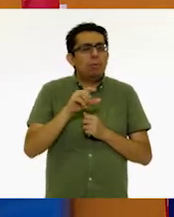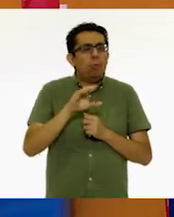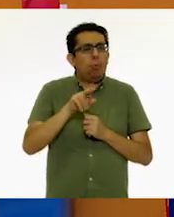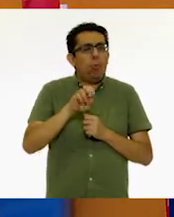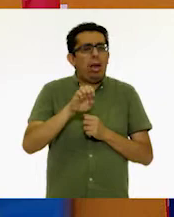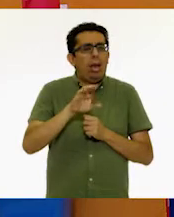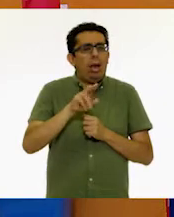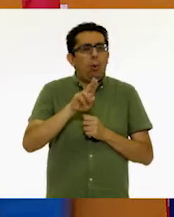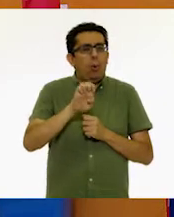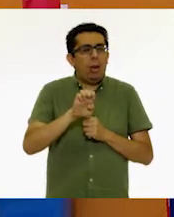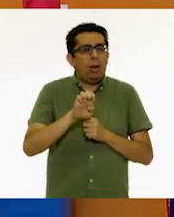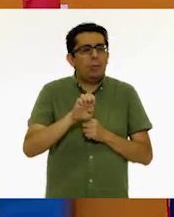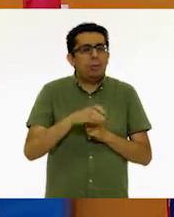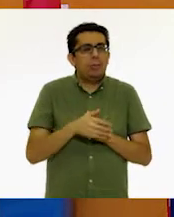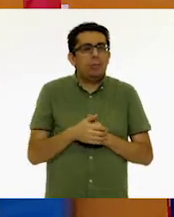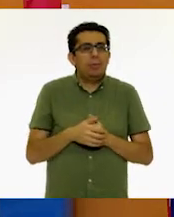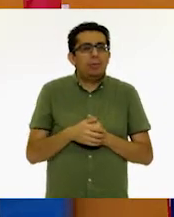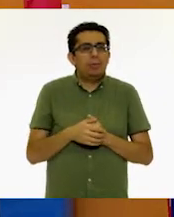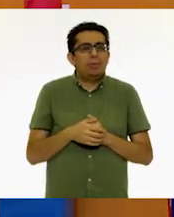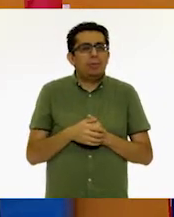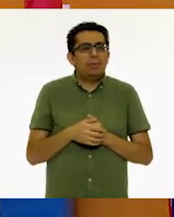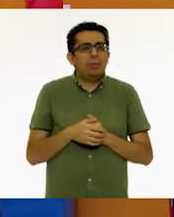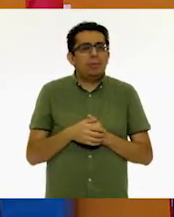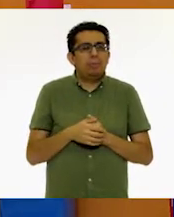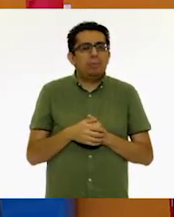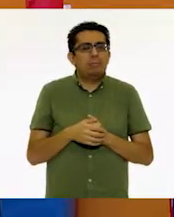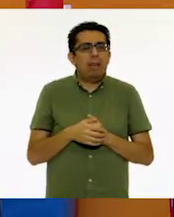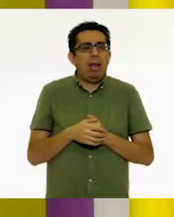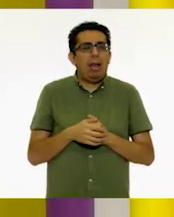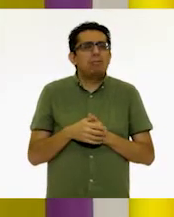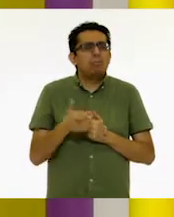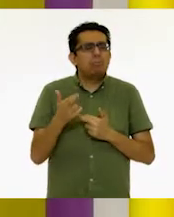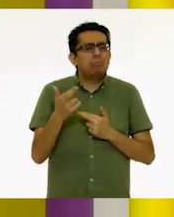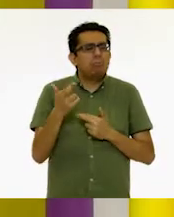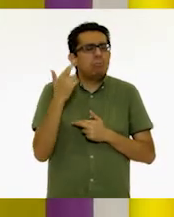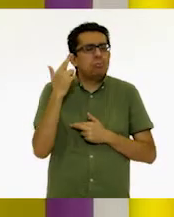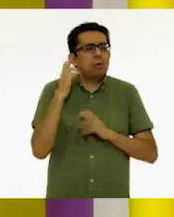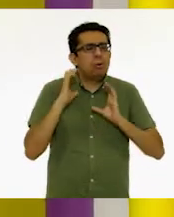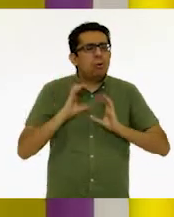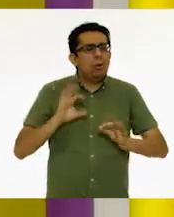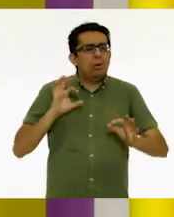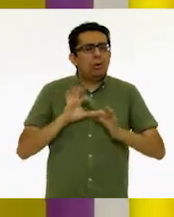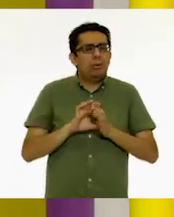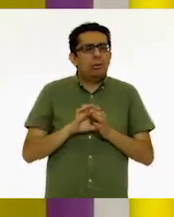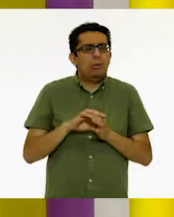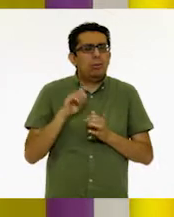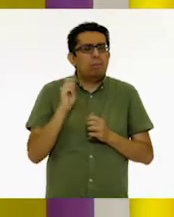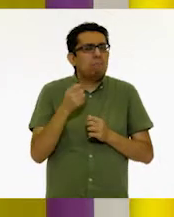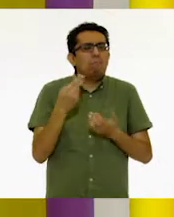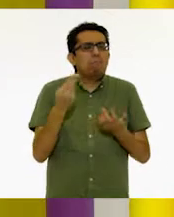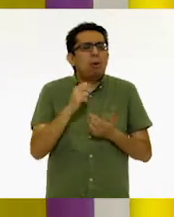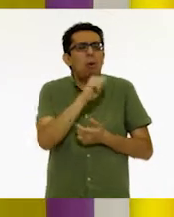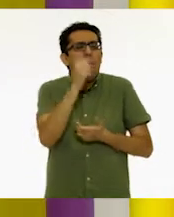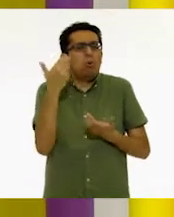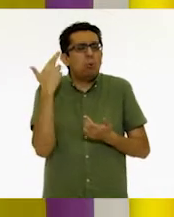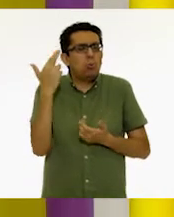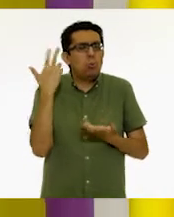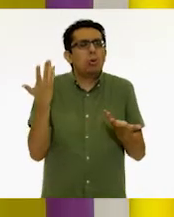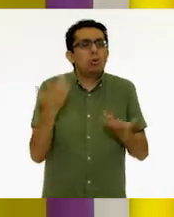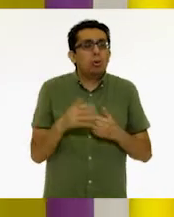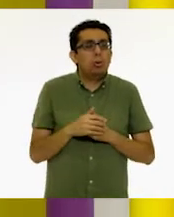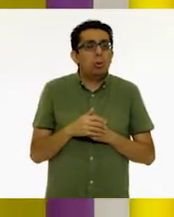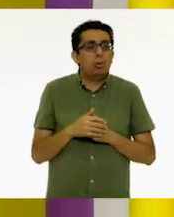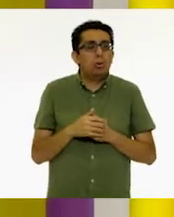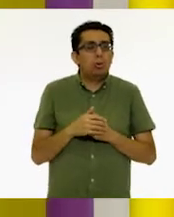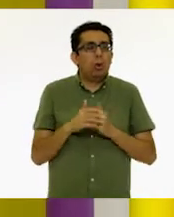Cue, cue. Cue, bueno, cue, cue. La idea es que sean sonidos corporales, entonces tenemos que hacer, anda. Ay, a ver así si se escucha. Se